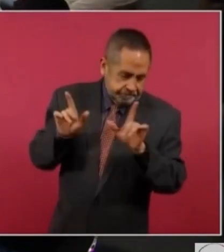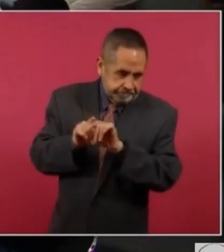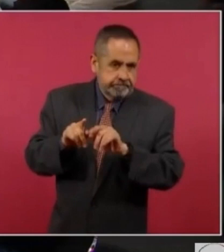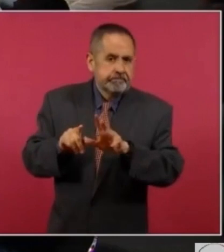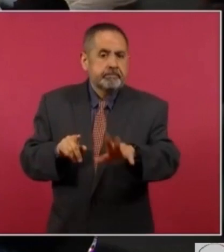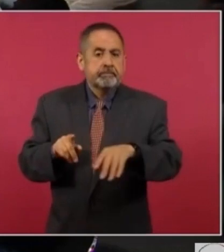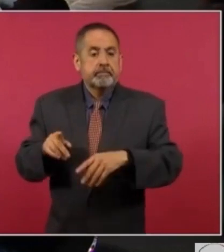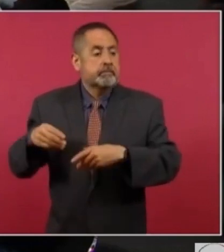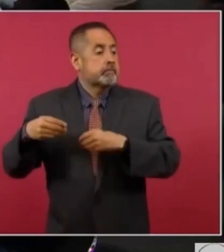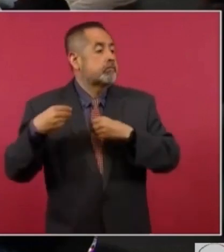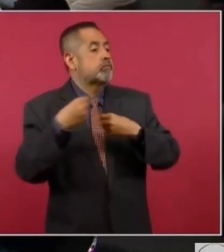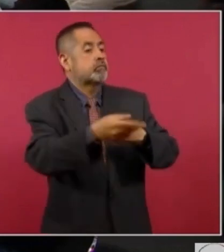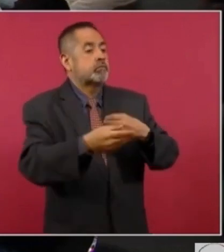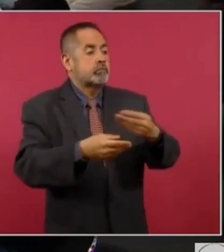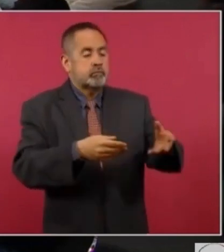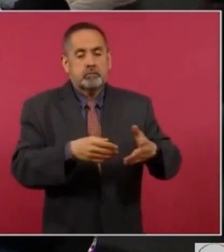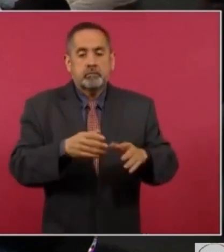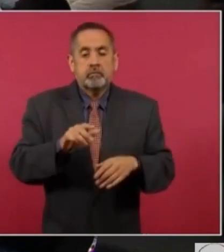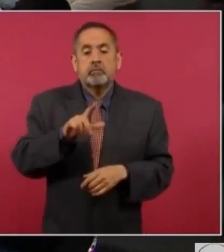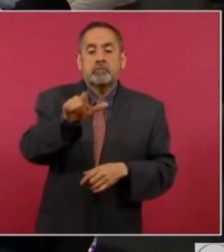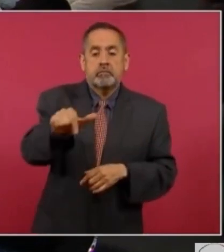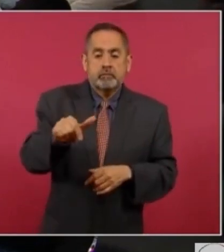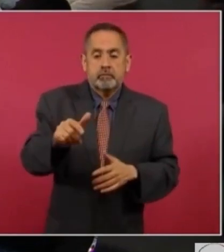Y luego